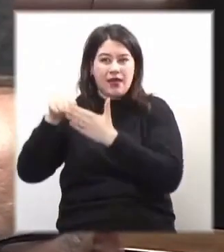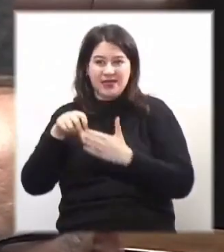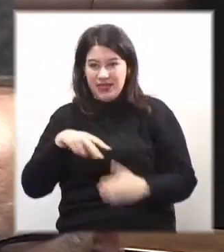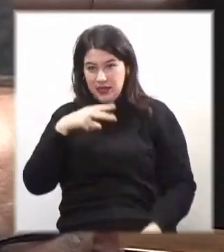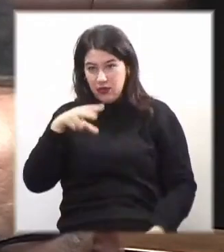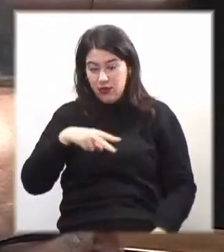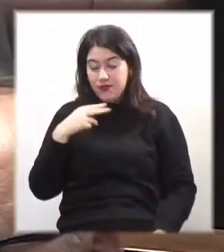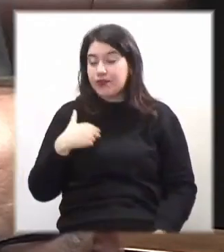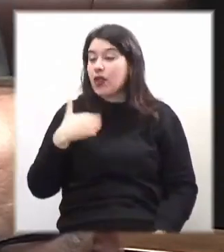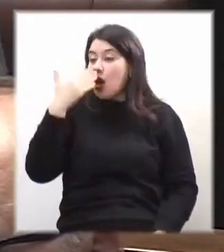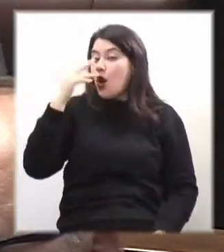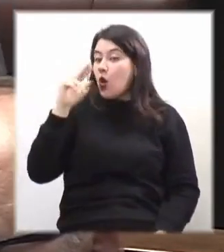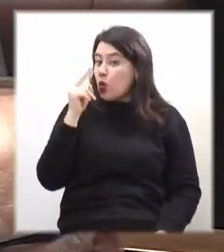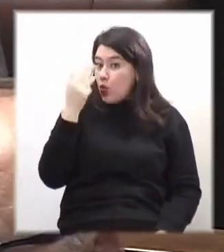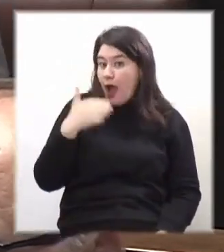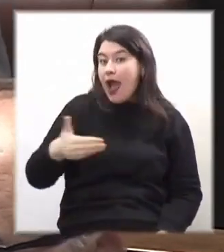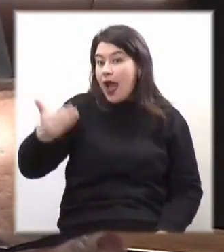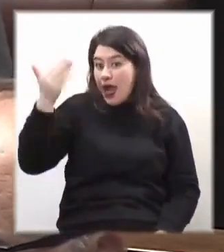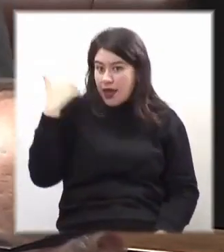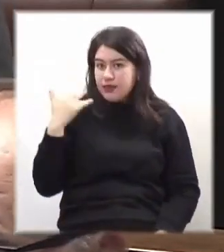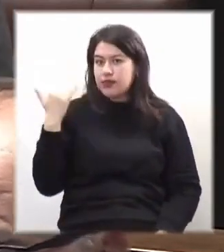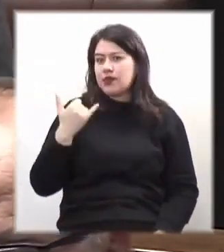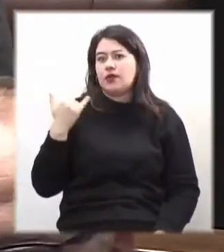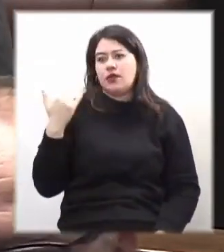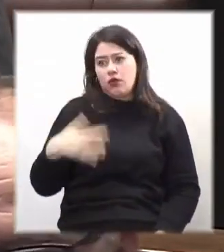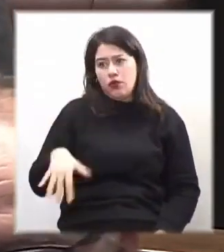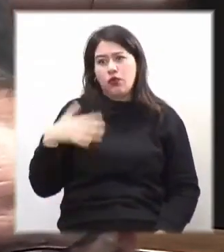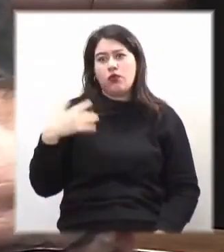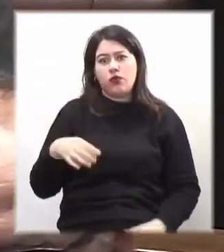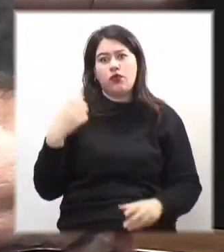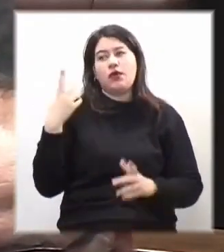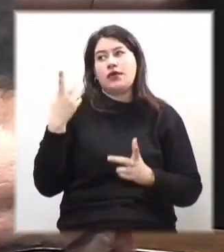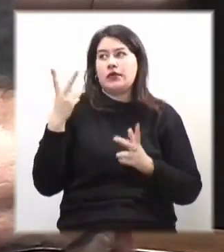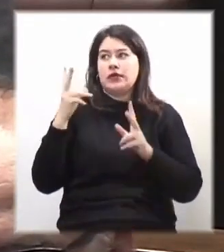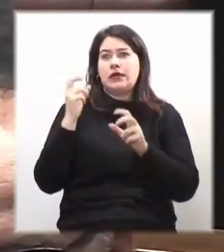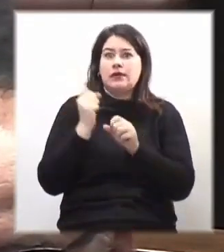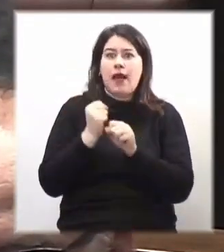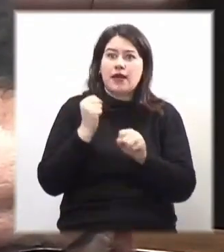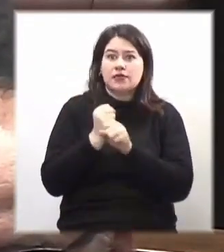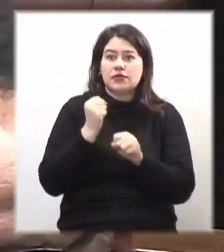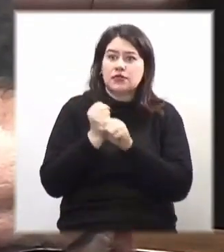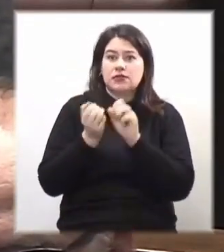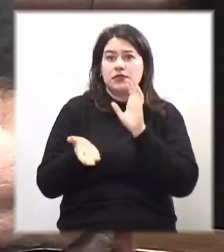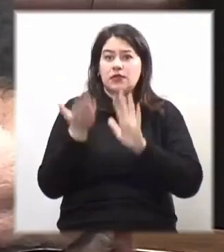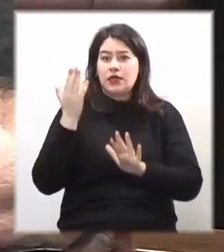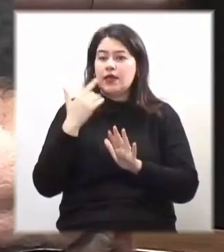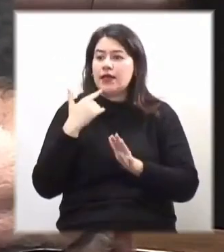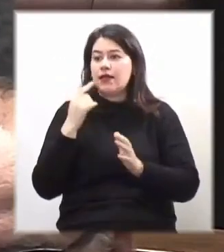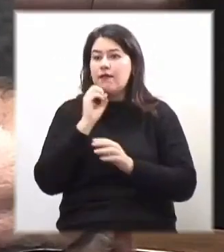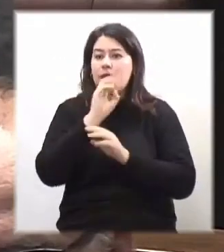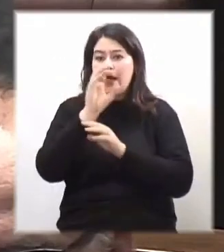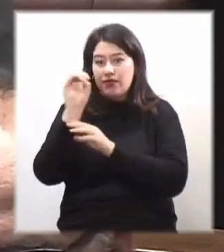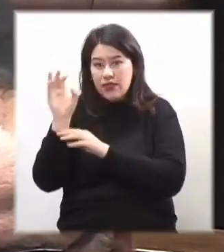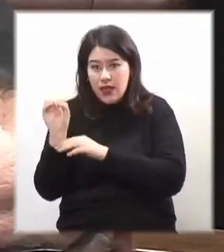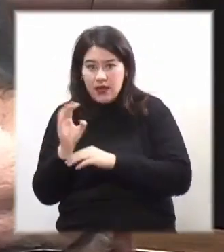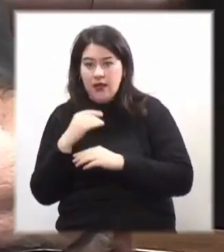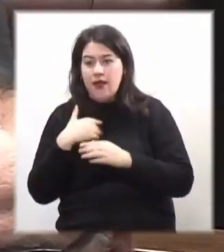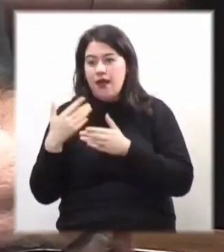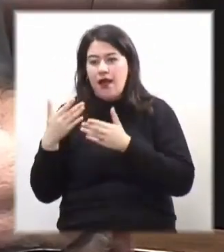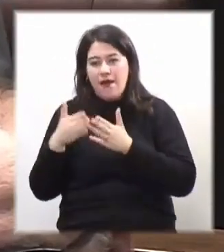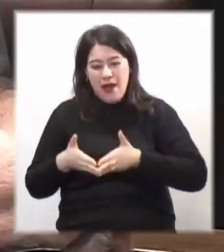Uruguay ganó importancia en el tráfico marítimo de cocaína y el puerto de Montevideo se ha transformado en un sitio atractivo